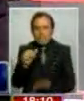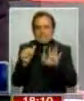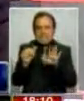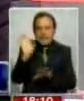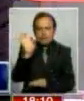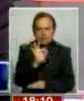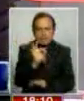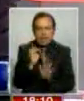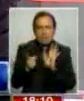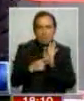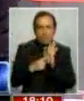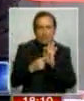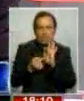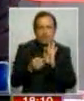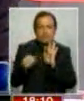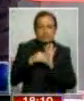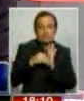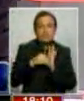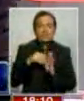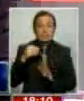de carga tributaria. Chile en el año 2010,